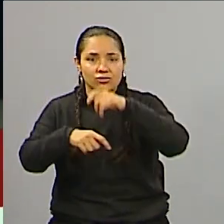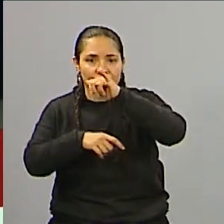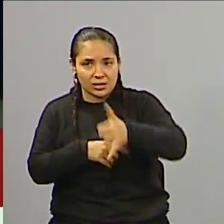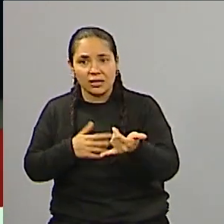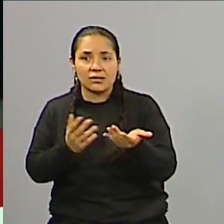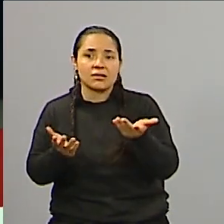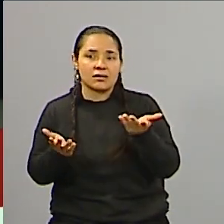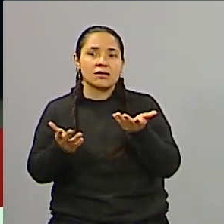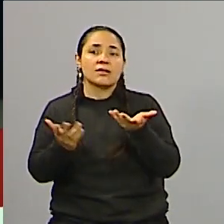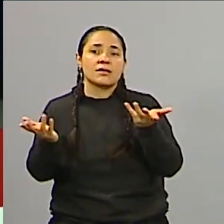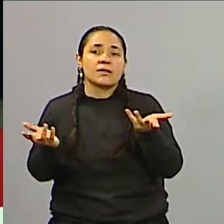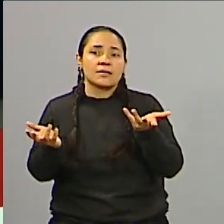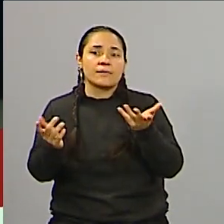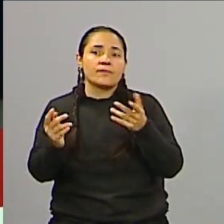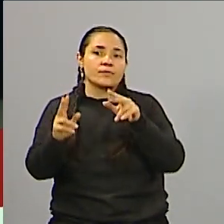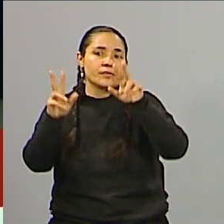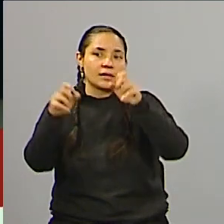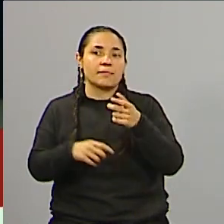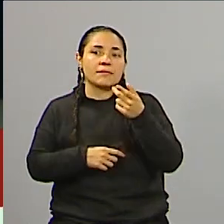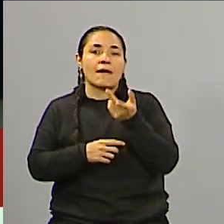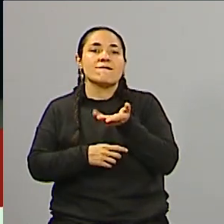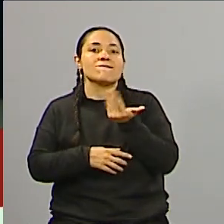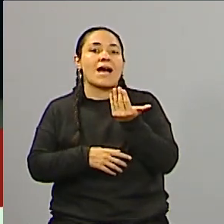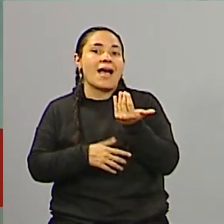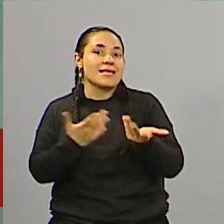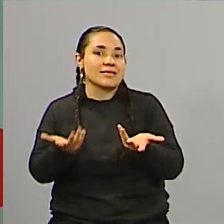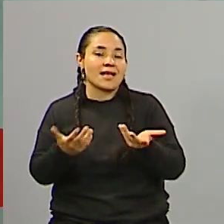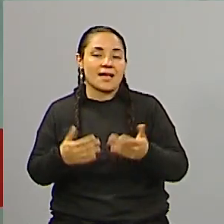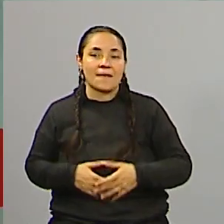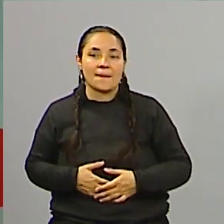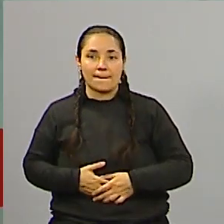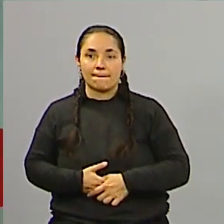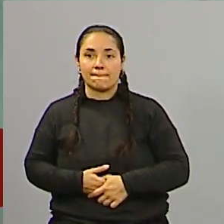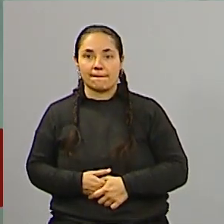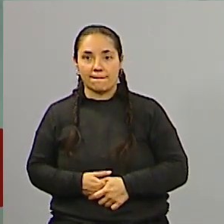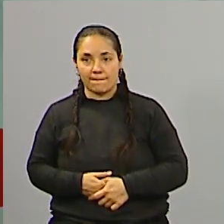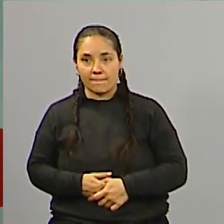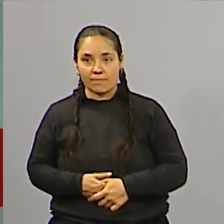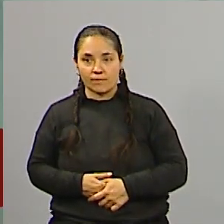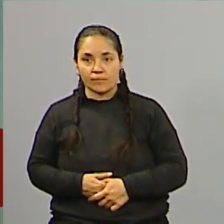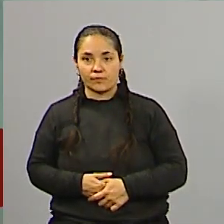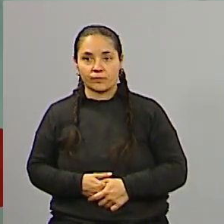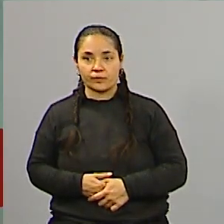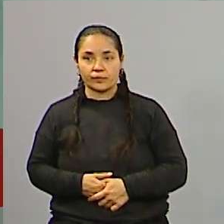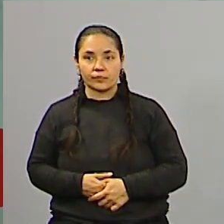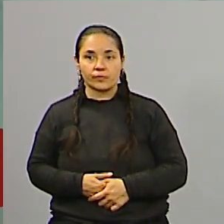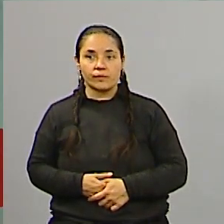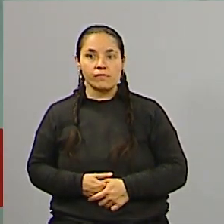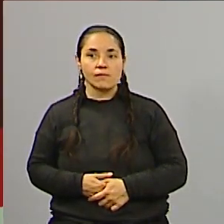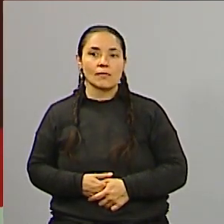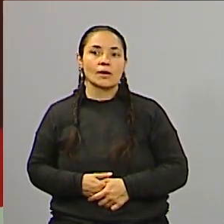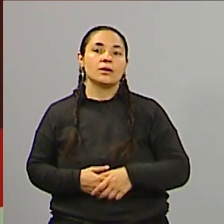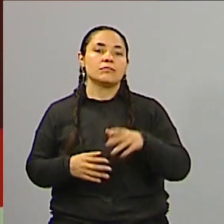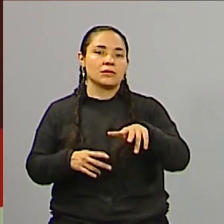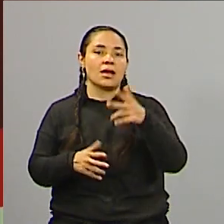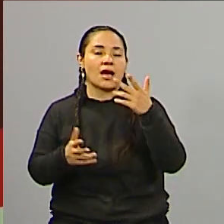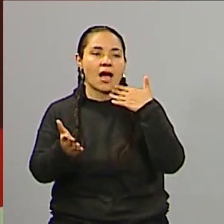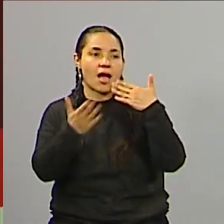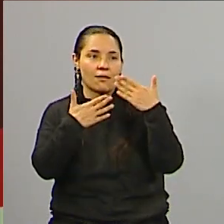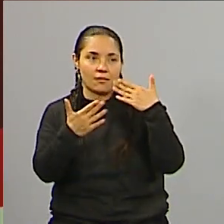es porque los inversores han preferido las afueras de Mendoza. Es porque la ciudad de Mendoza no le ha brindado la